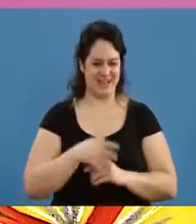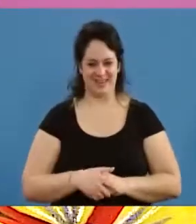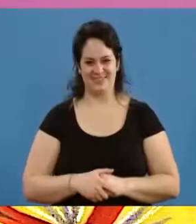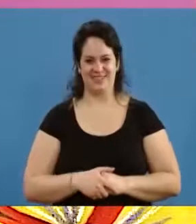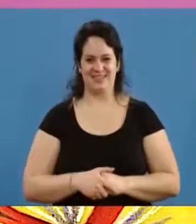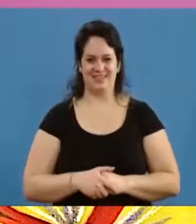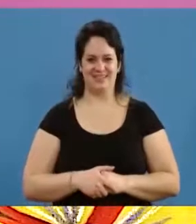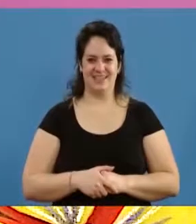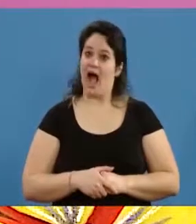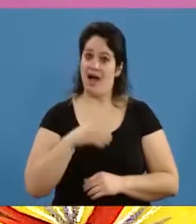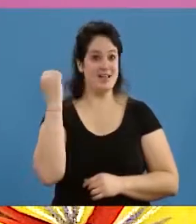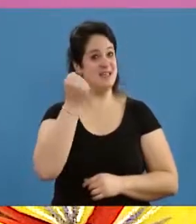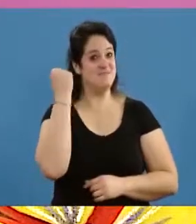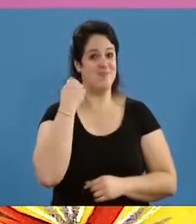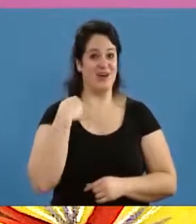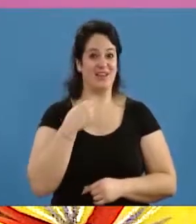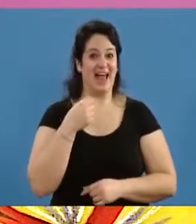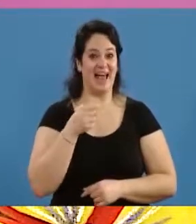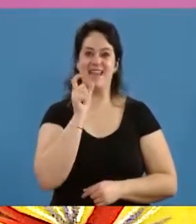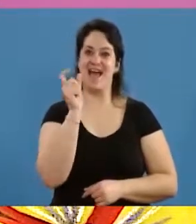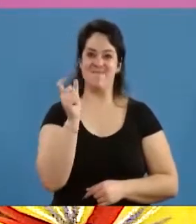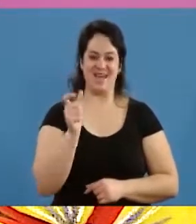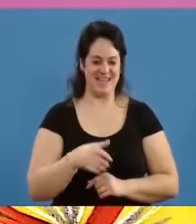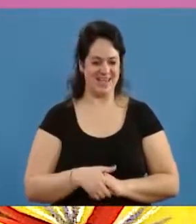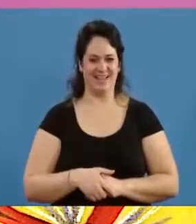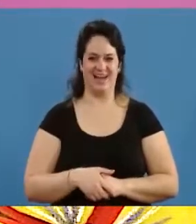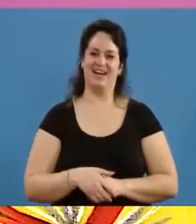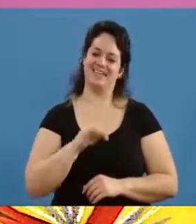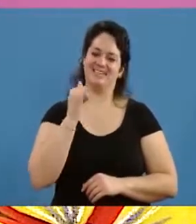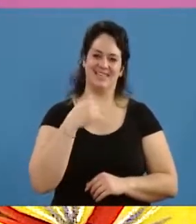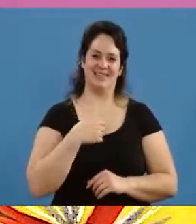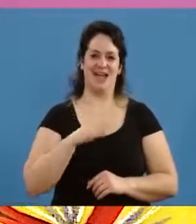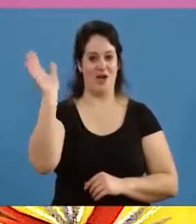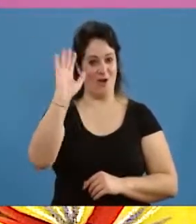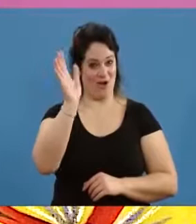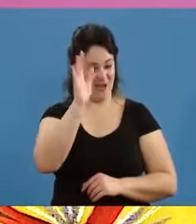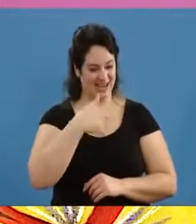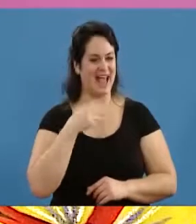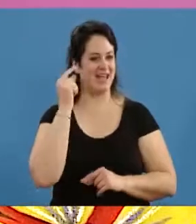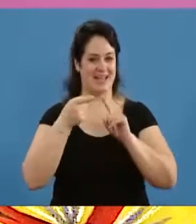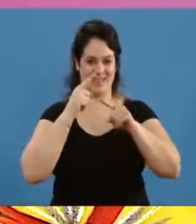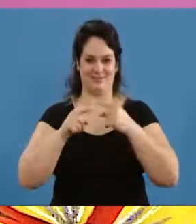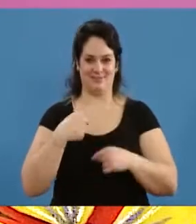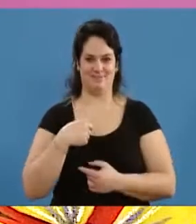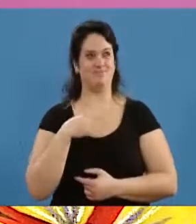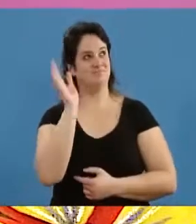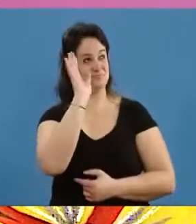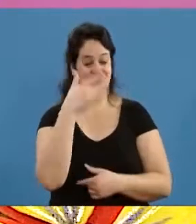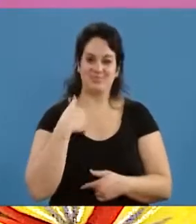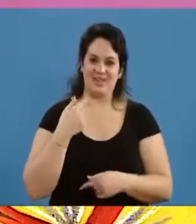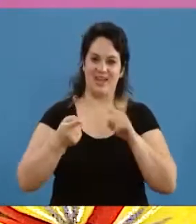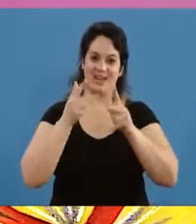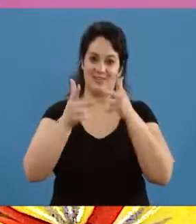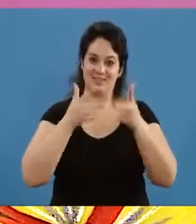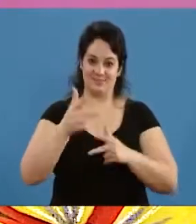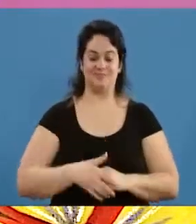Qué importante que es su apellido. Sí, qué importante. Hola, Marian. Ella está ahí acompañándonos